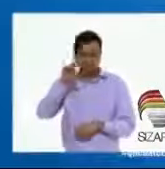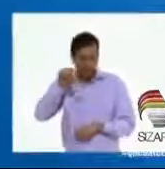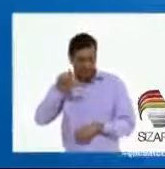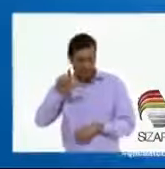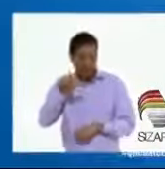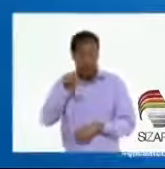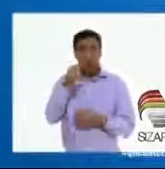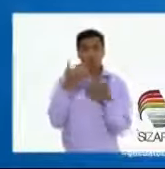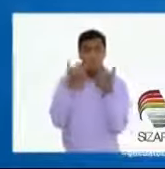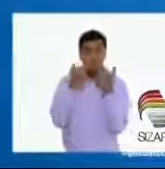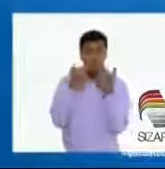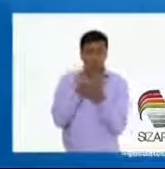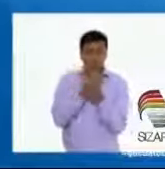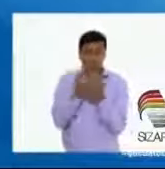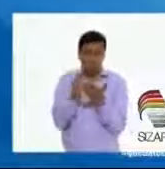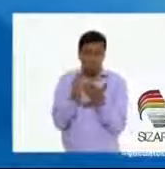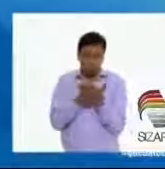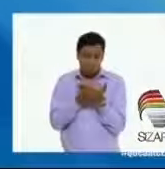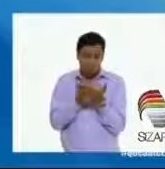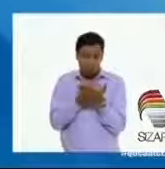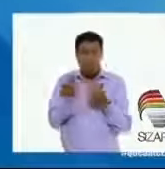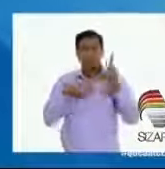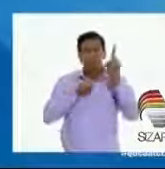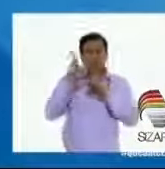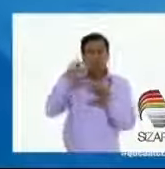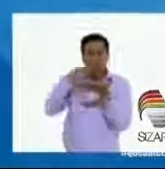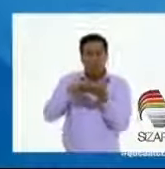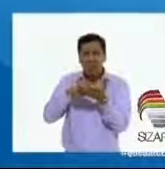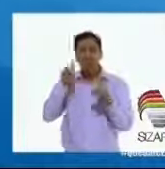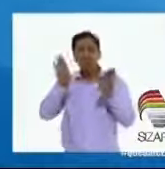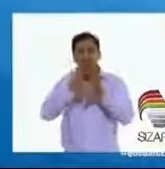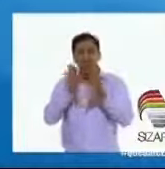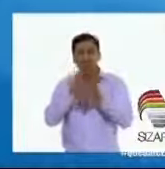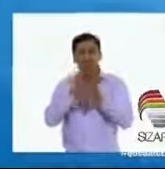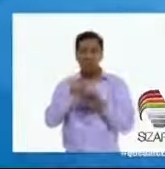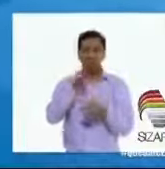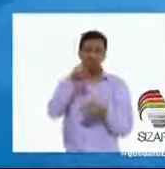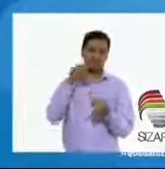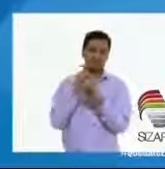Si no tienes el libro o tienes dudas para resolverlo, contáctanos.